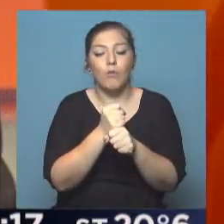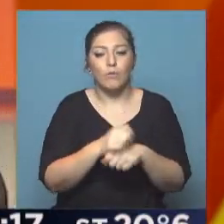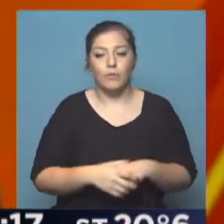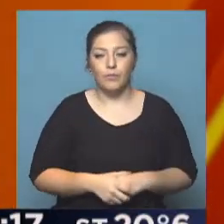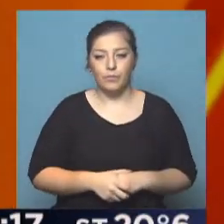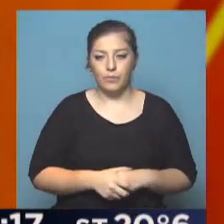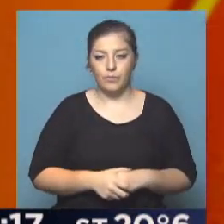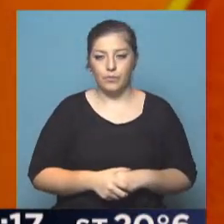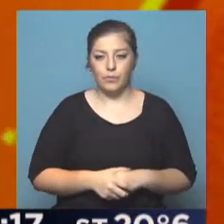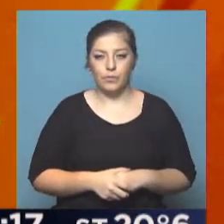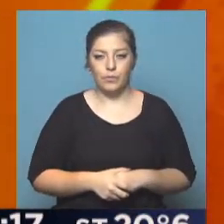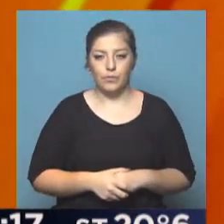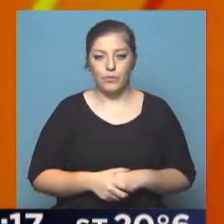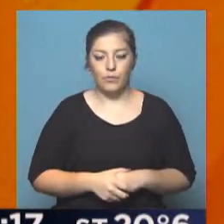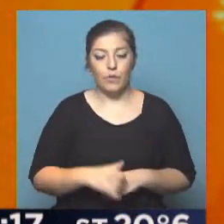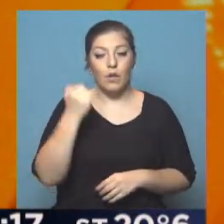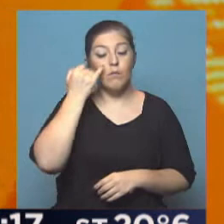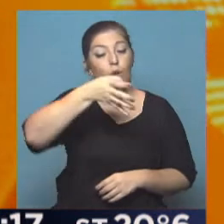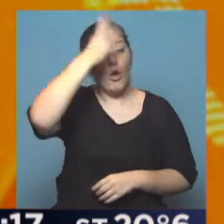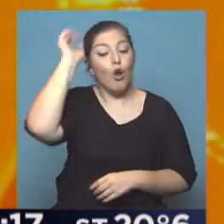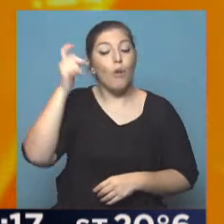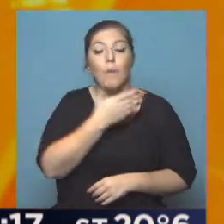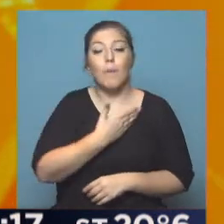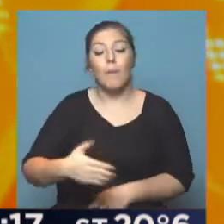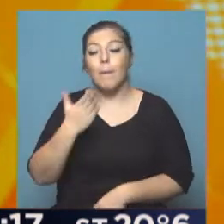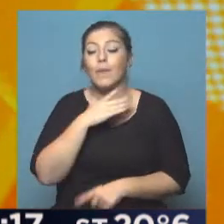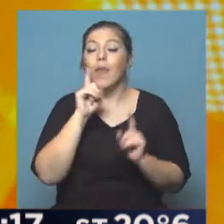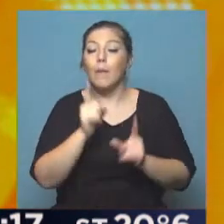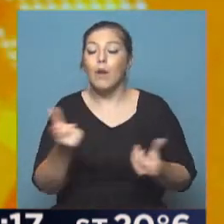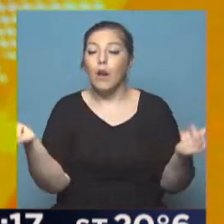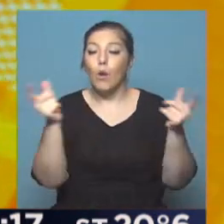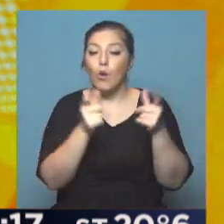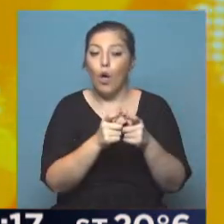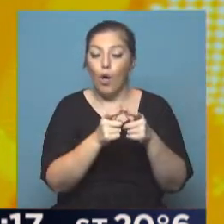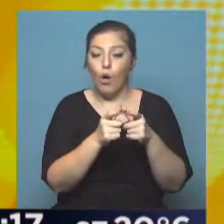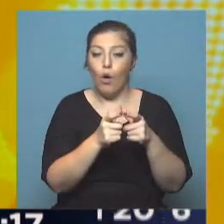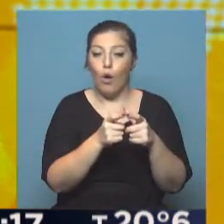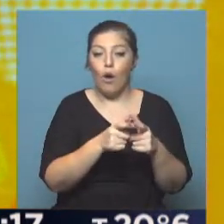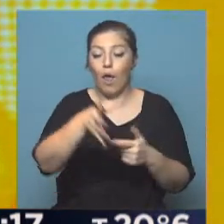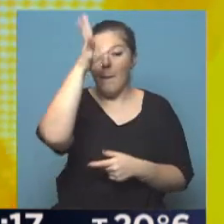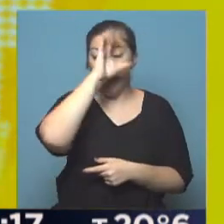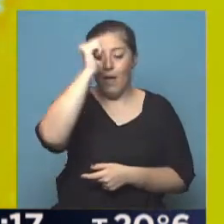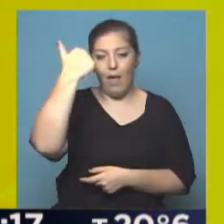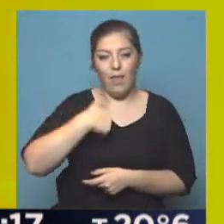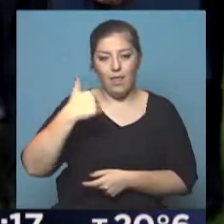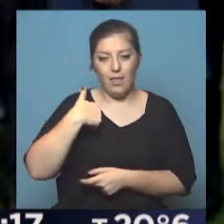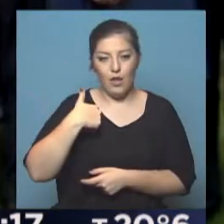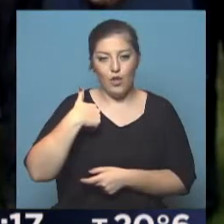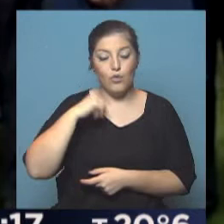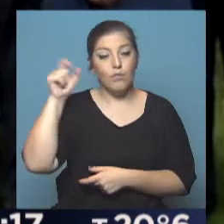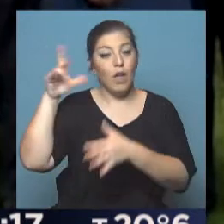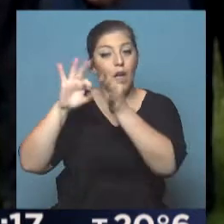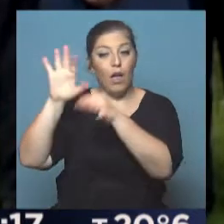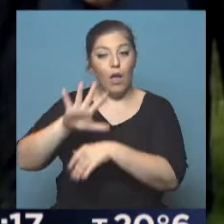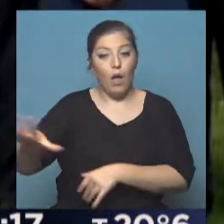mismo. Y en Roma, el presidente Macri también se reunió con los embajadores argentinos acreditados en